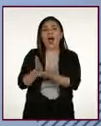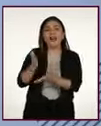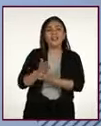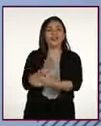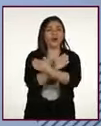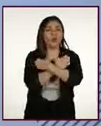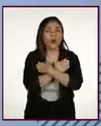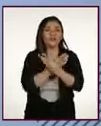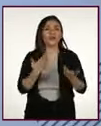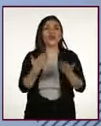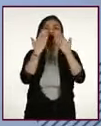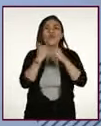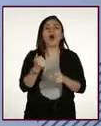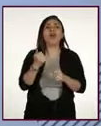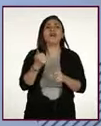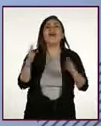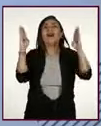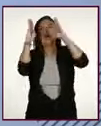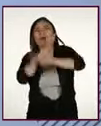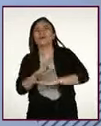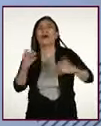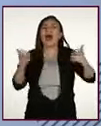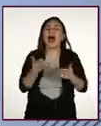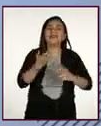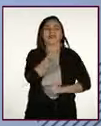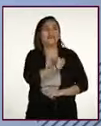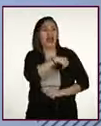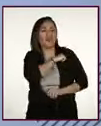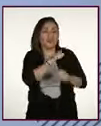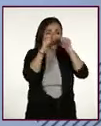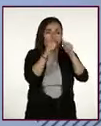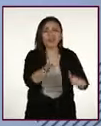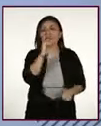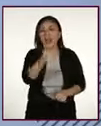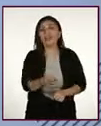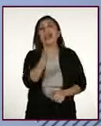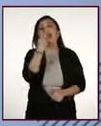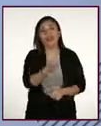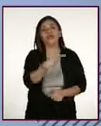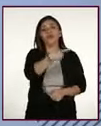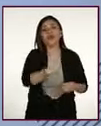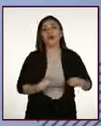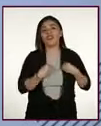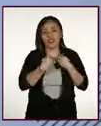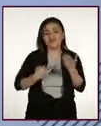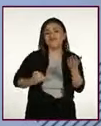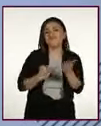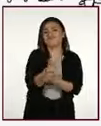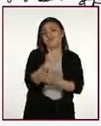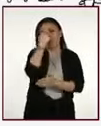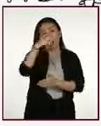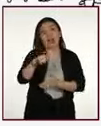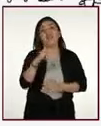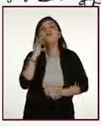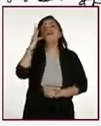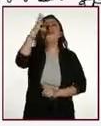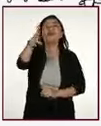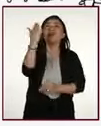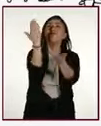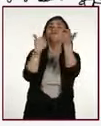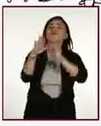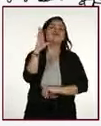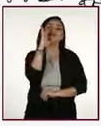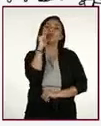tienen acceso al ocio, que no tienen acceso a la salud. Y eso sí determina su vida y eso sí los va a alejar de tener una vida